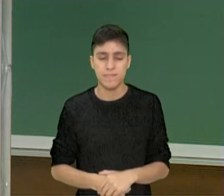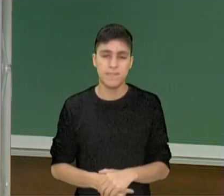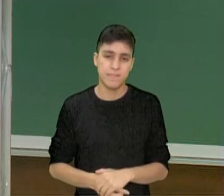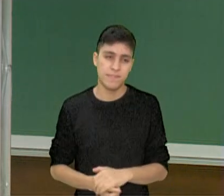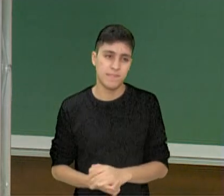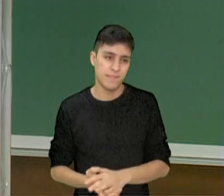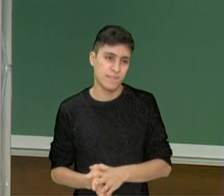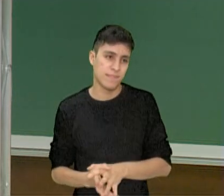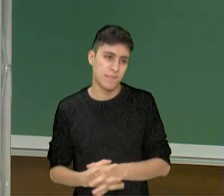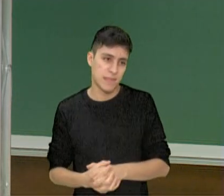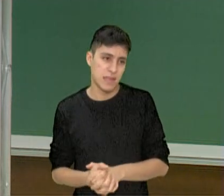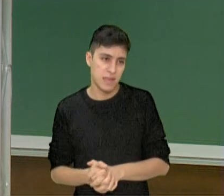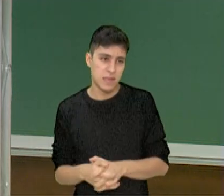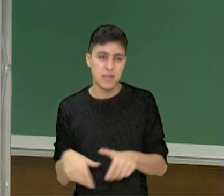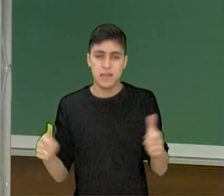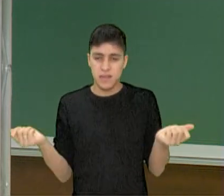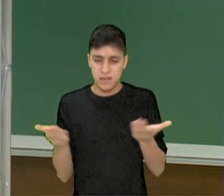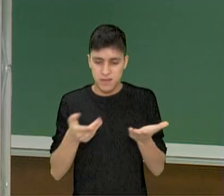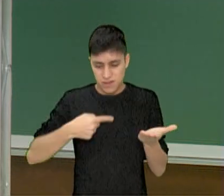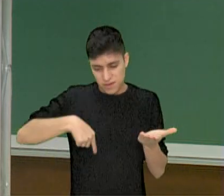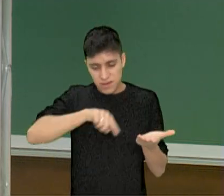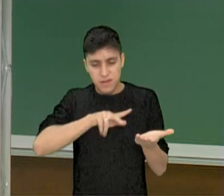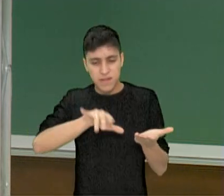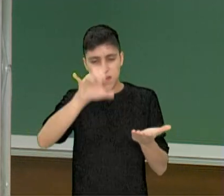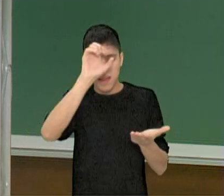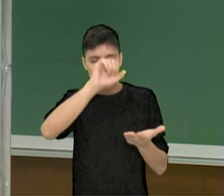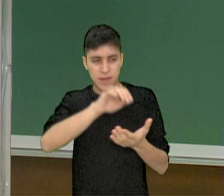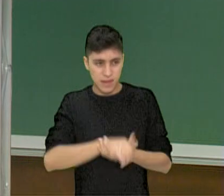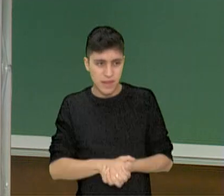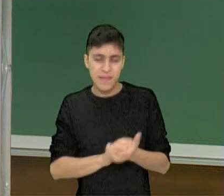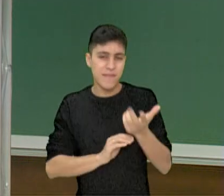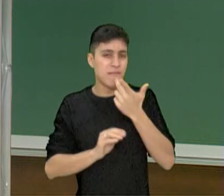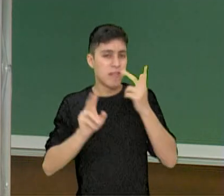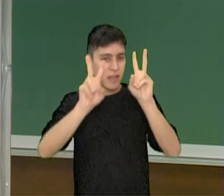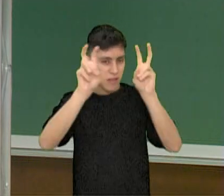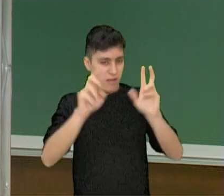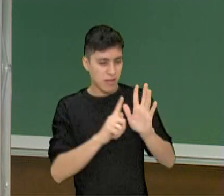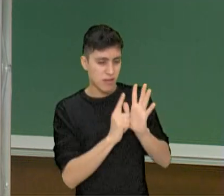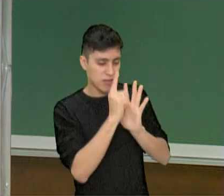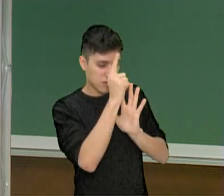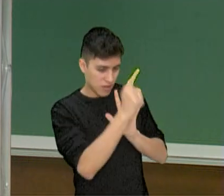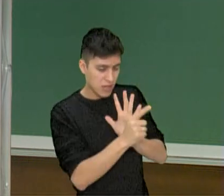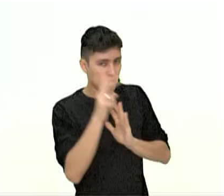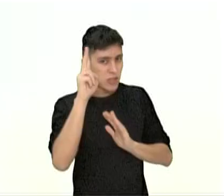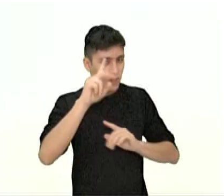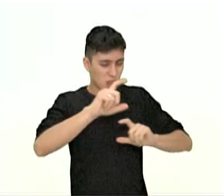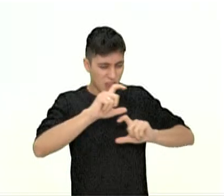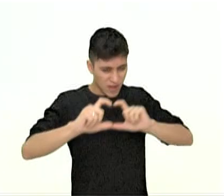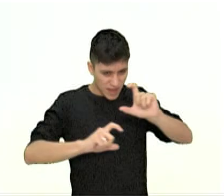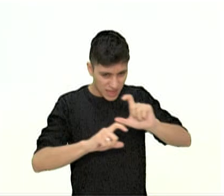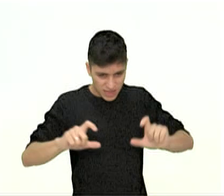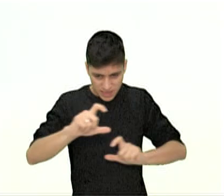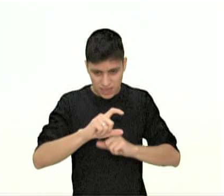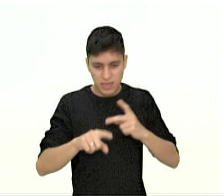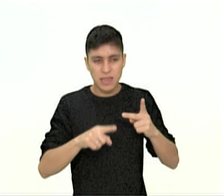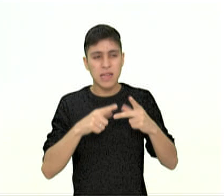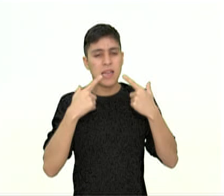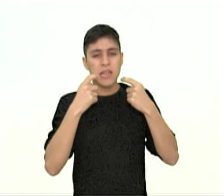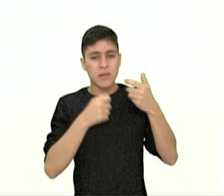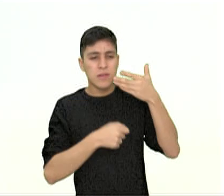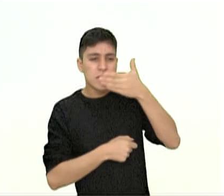mudanças climáticas. Hoje vamos falar, né, sobre o gênero textual, história em quadrinhos,